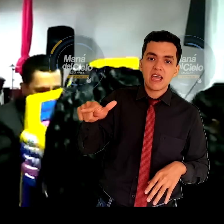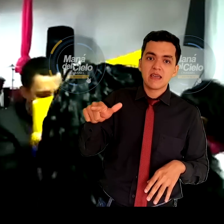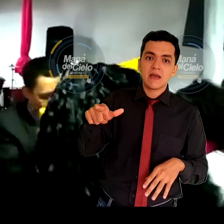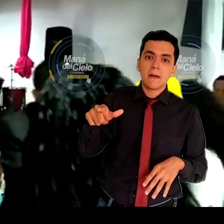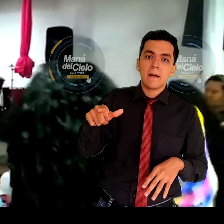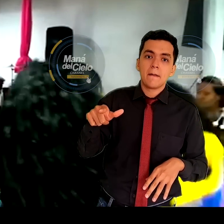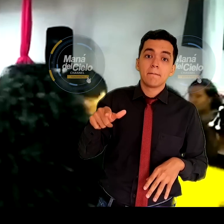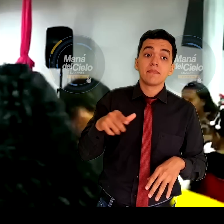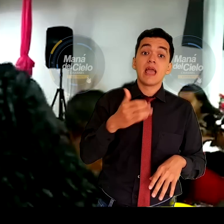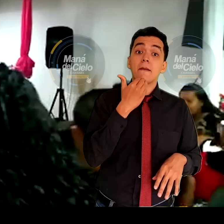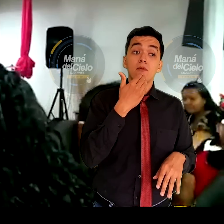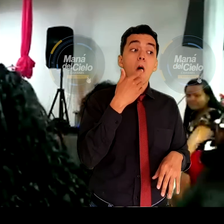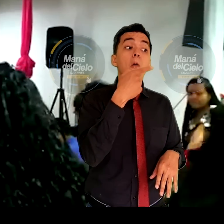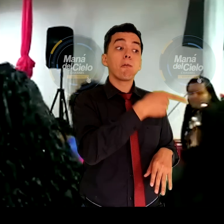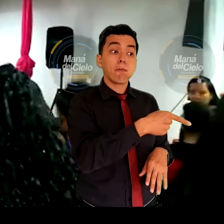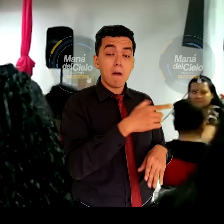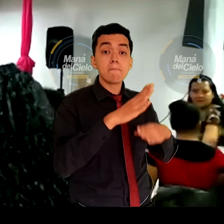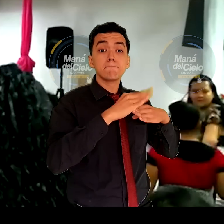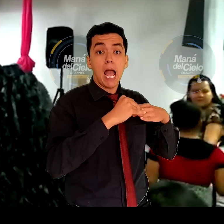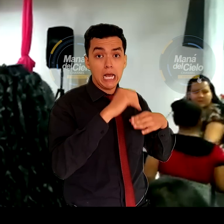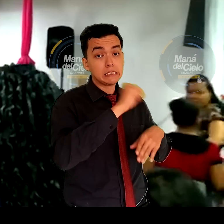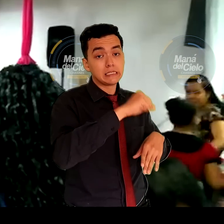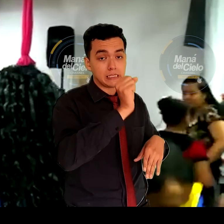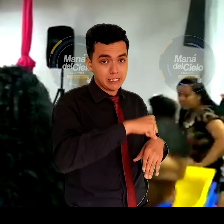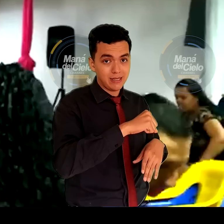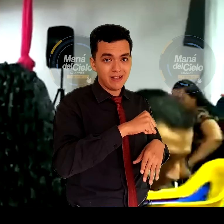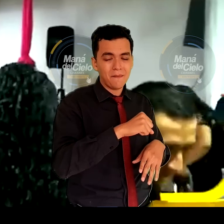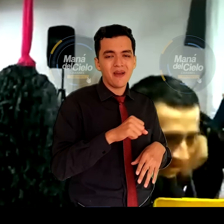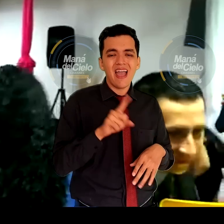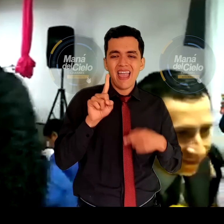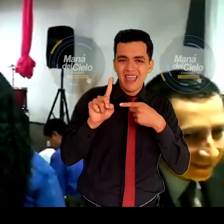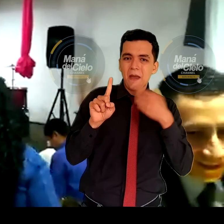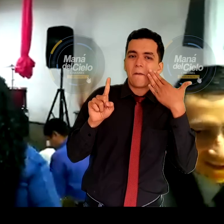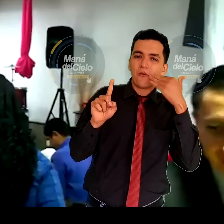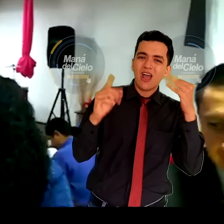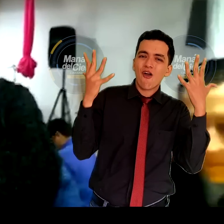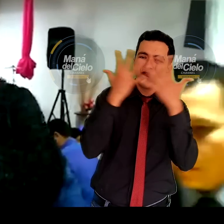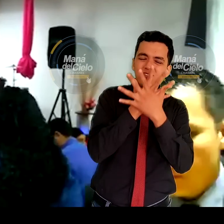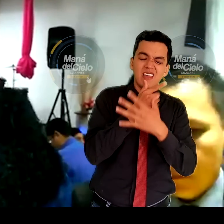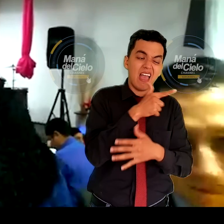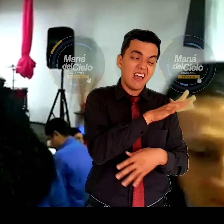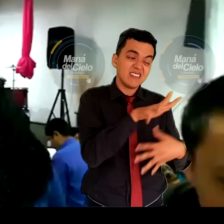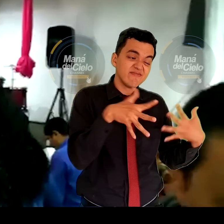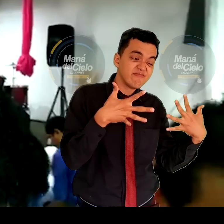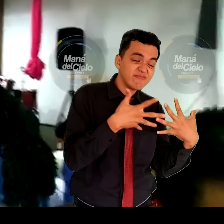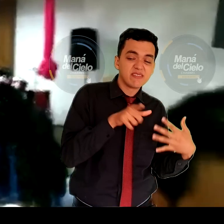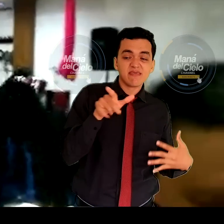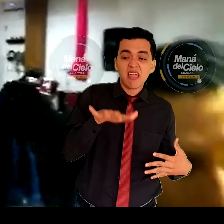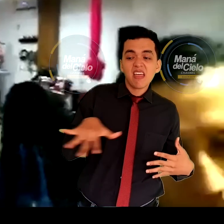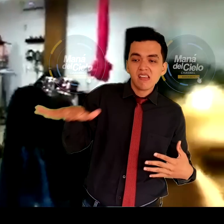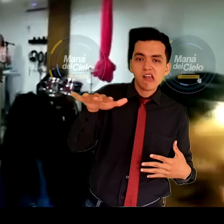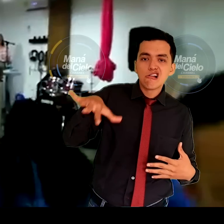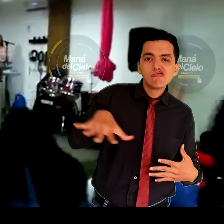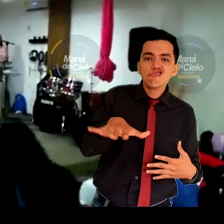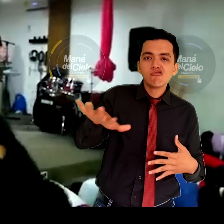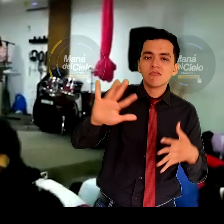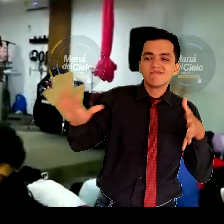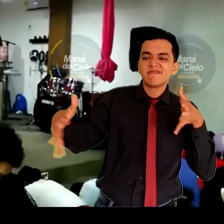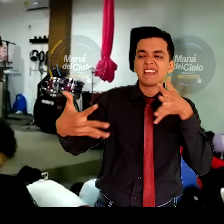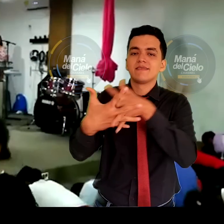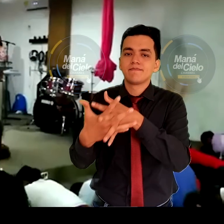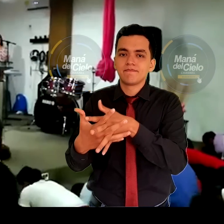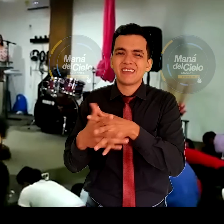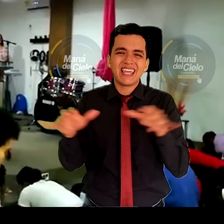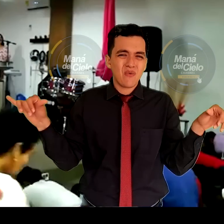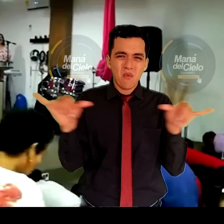tal vez aquí en esta iglesia pan hay, pero a ti ya no te sabe sabroso el pan, porque has perdido la presencia de Dios. Hay cristianos,